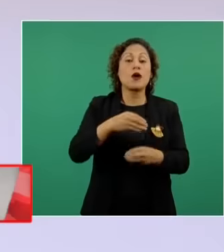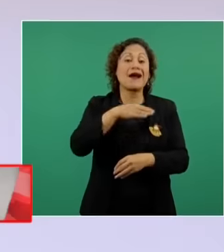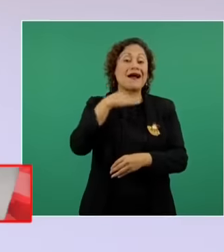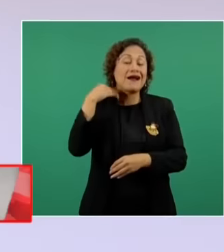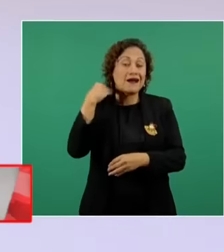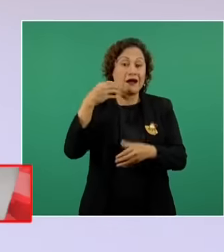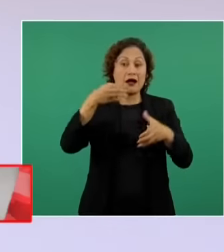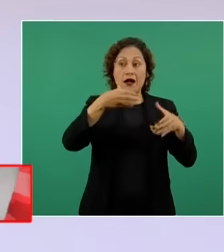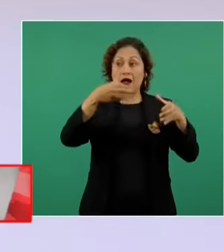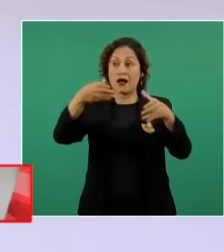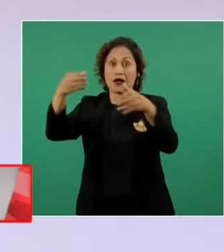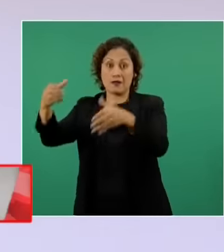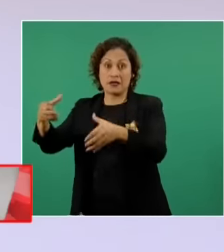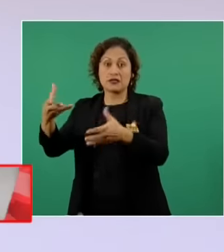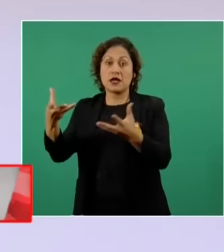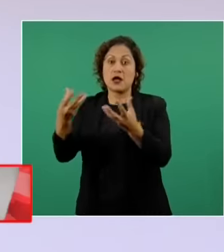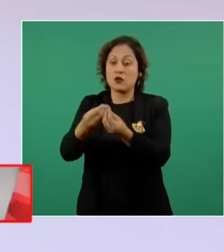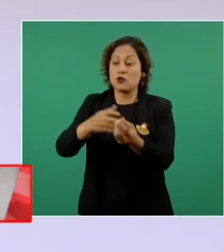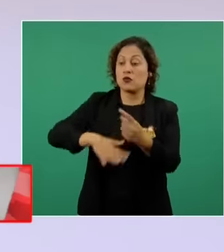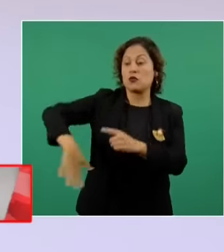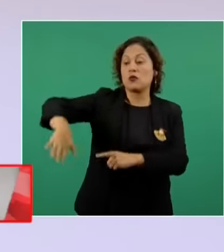de Granaditas.